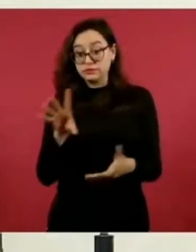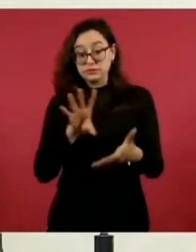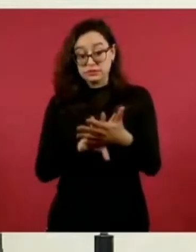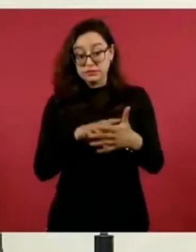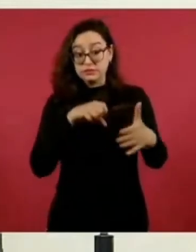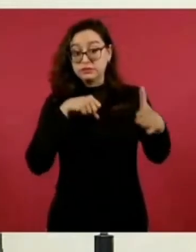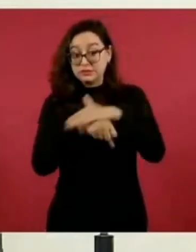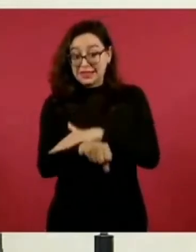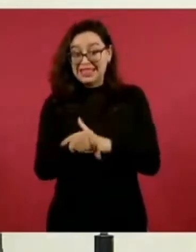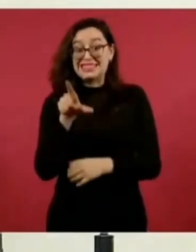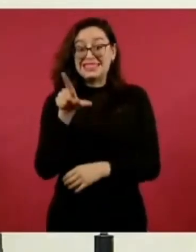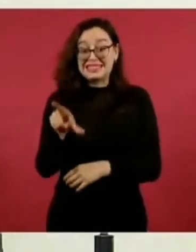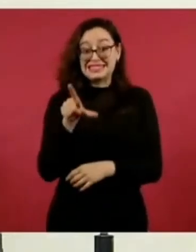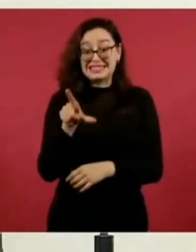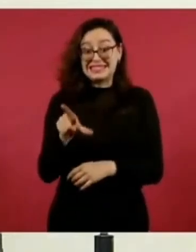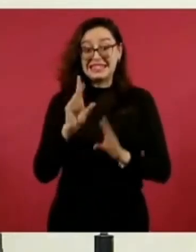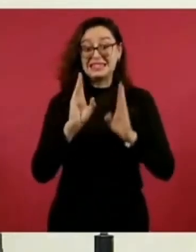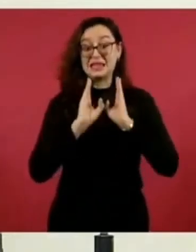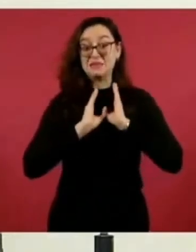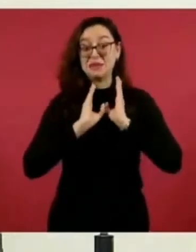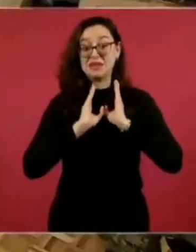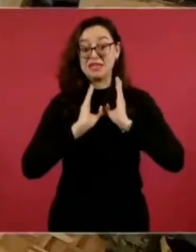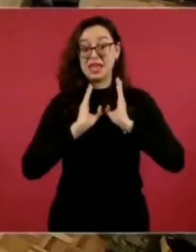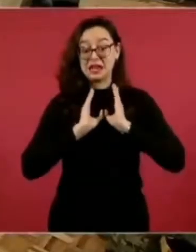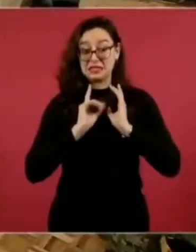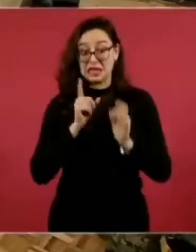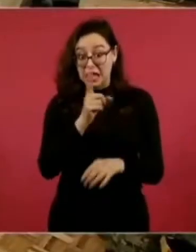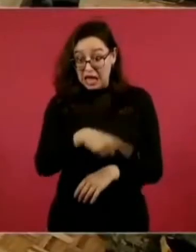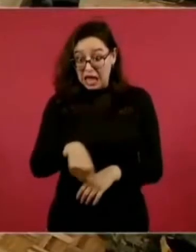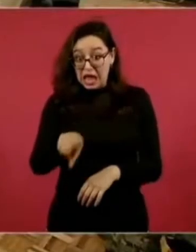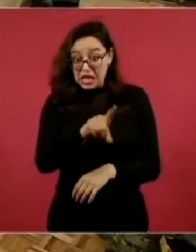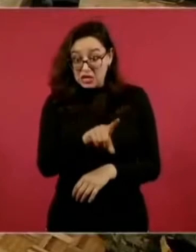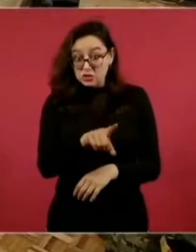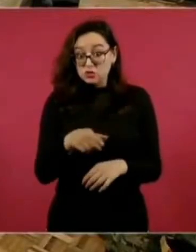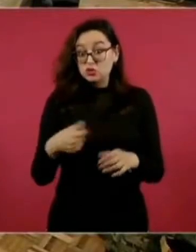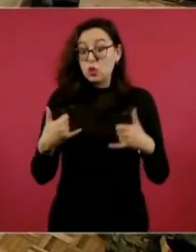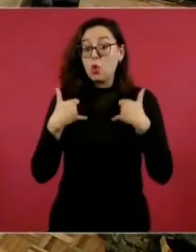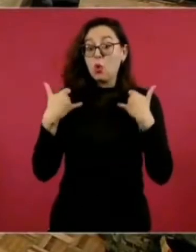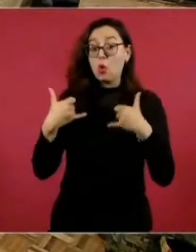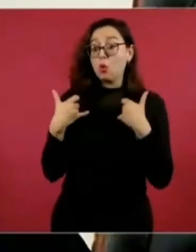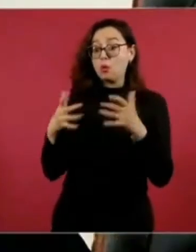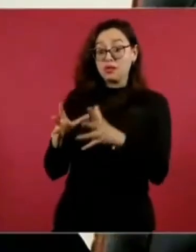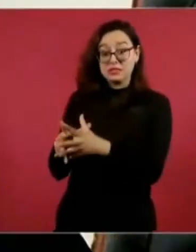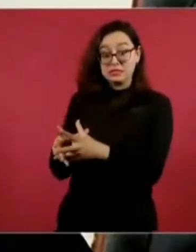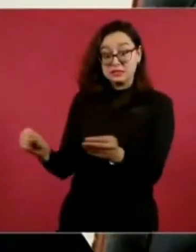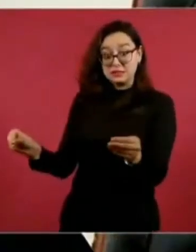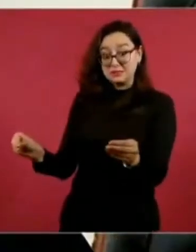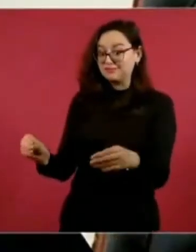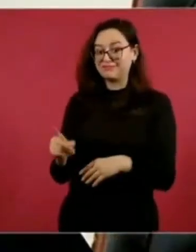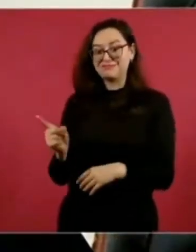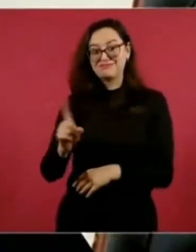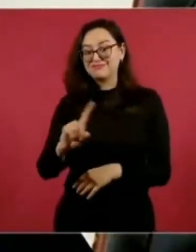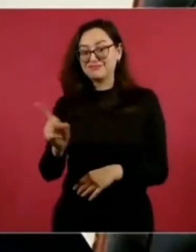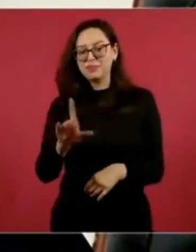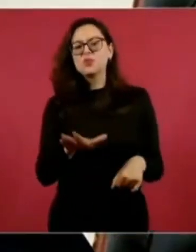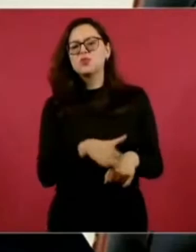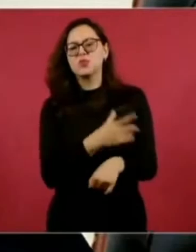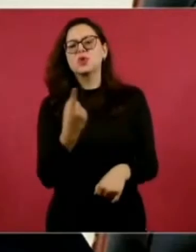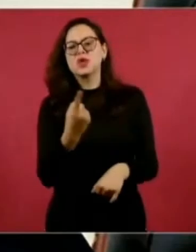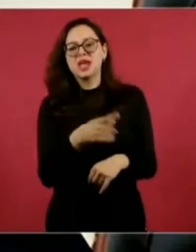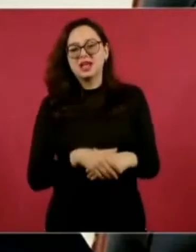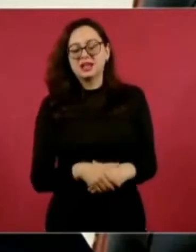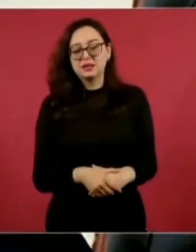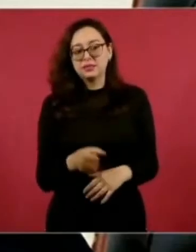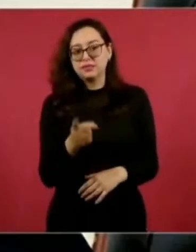desaparición, están ahí por omisión y por posible vinculación con